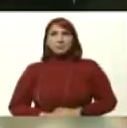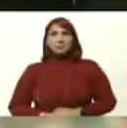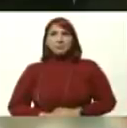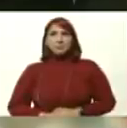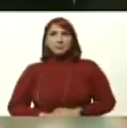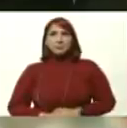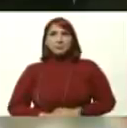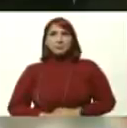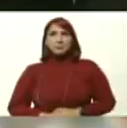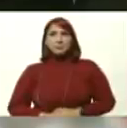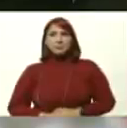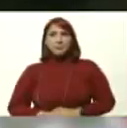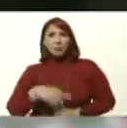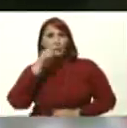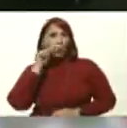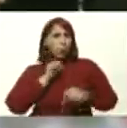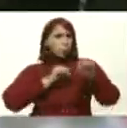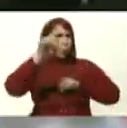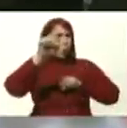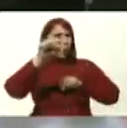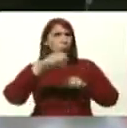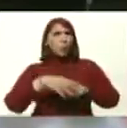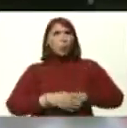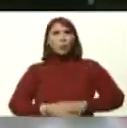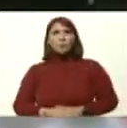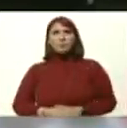Aquí está Super Bigote.